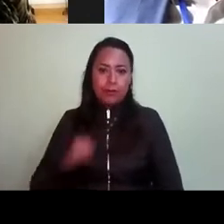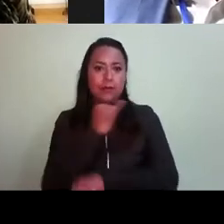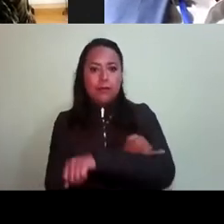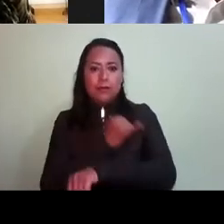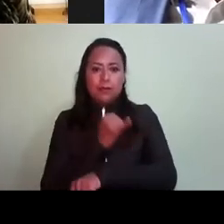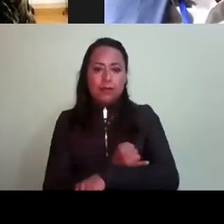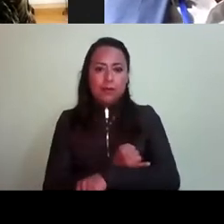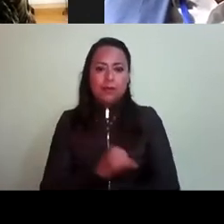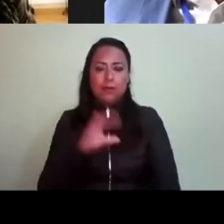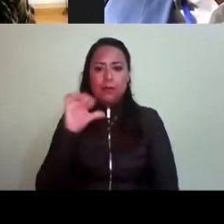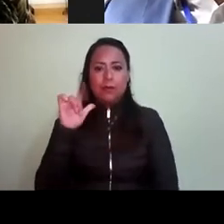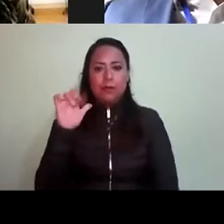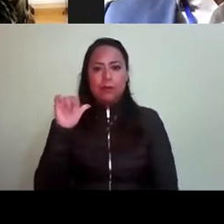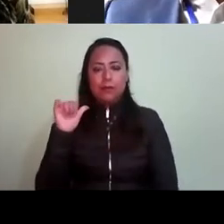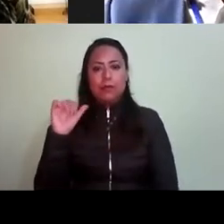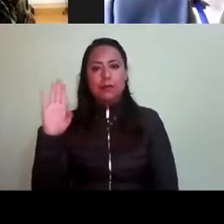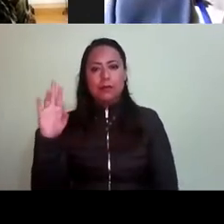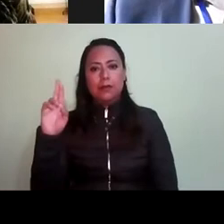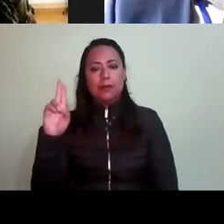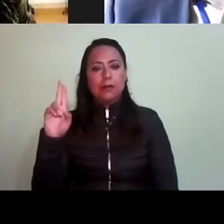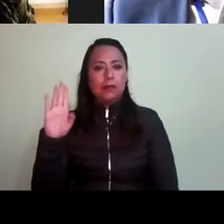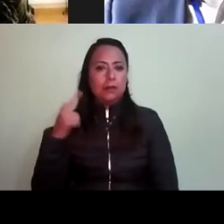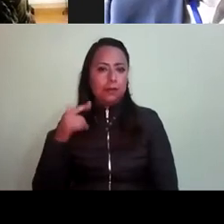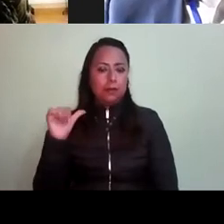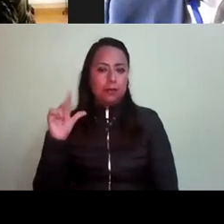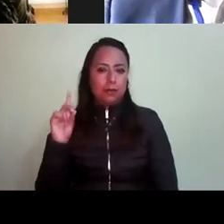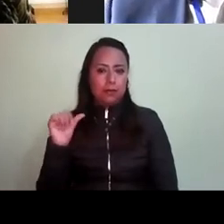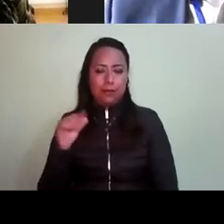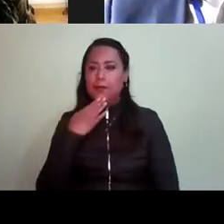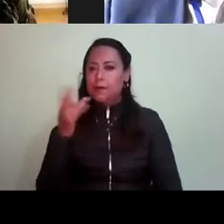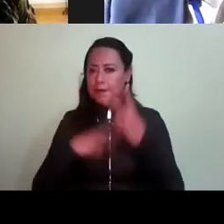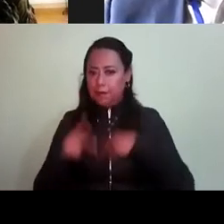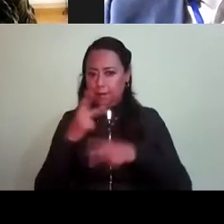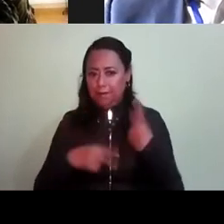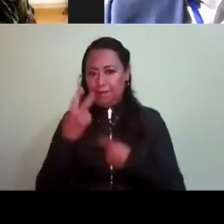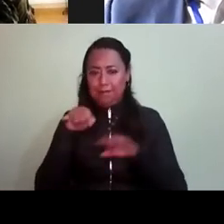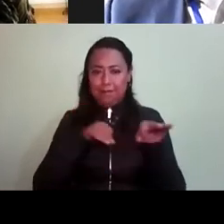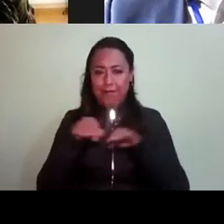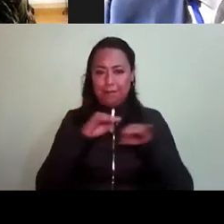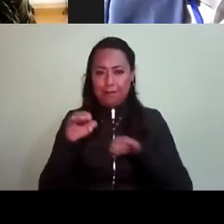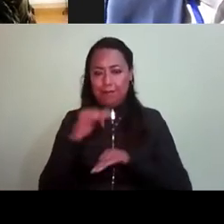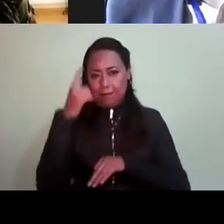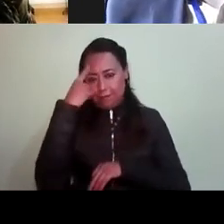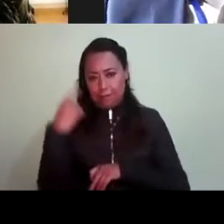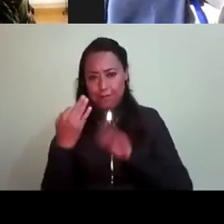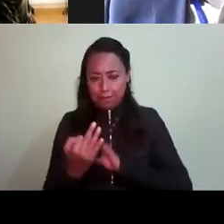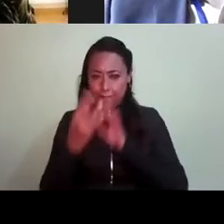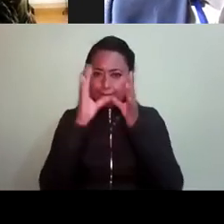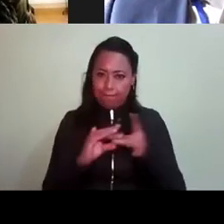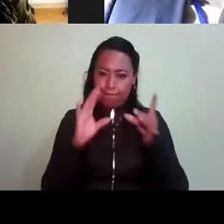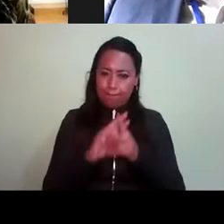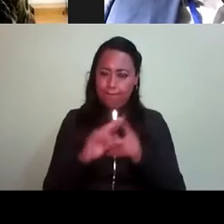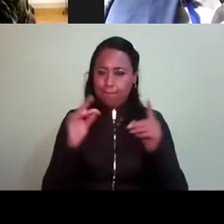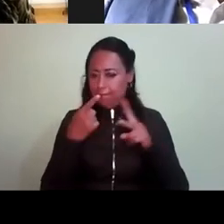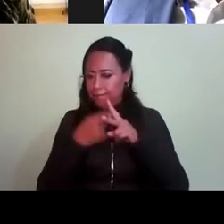Iztapalapa, Clara Brugada. Bienvenida a este ejercicio de rendición de cuentas en esta